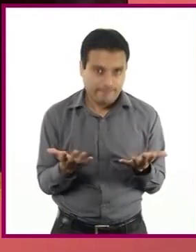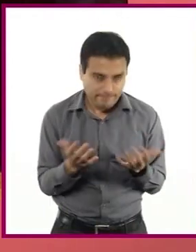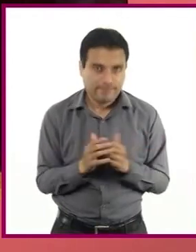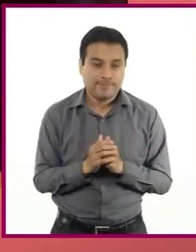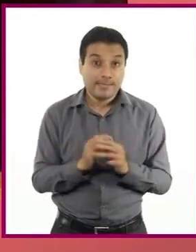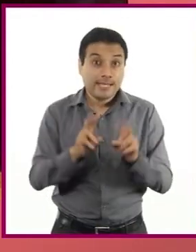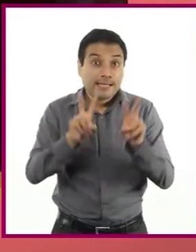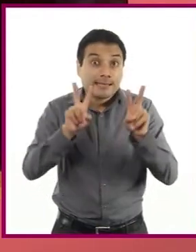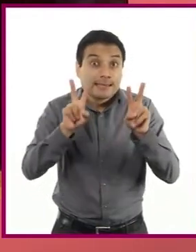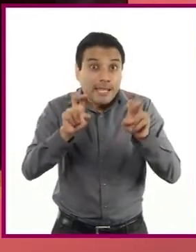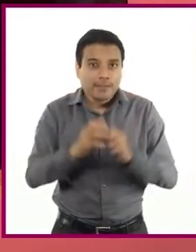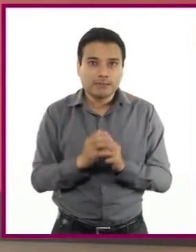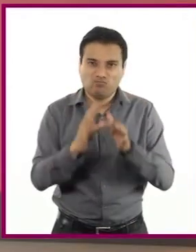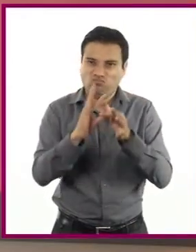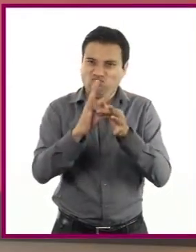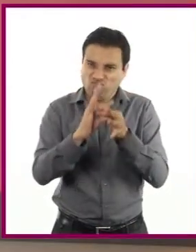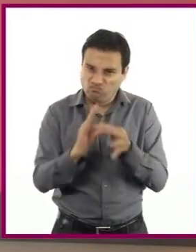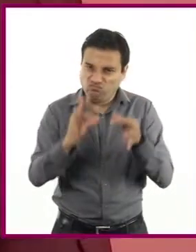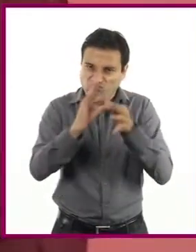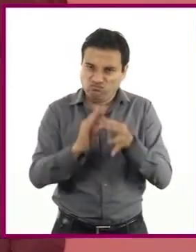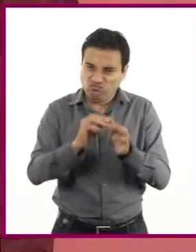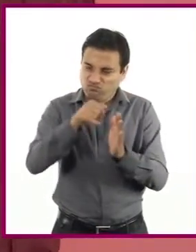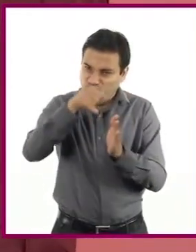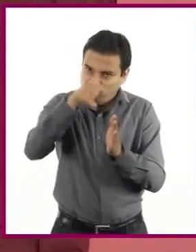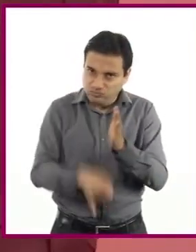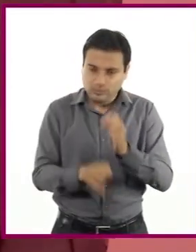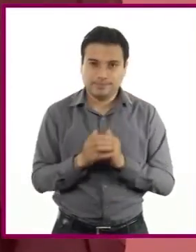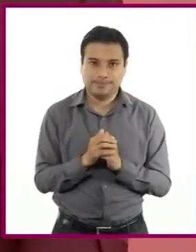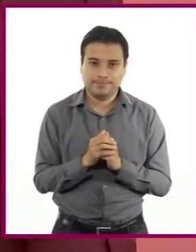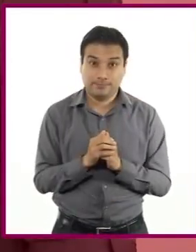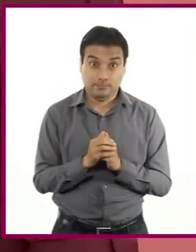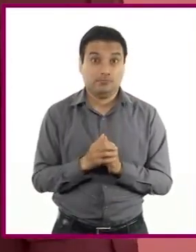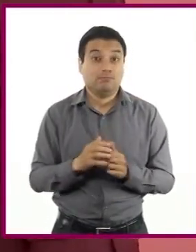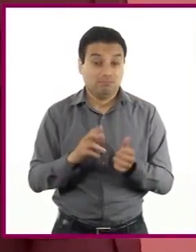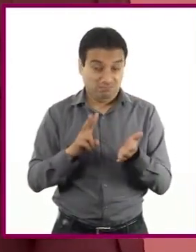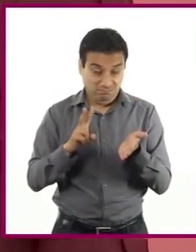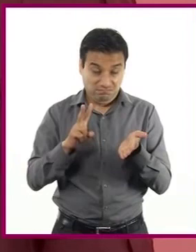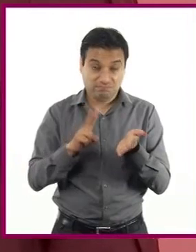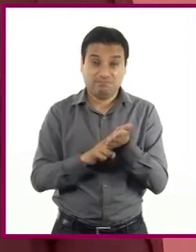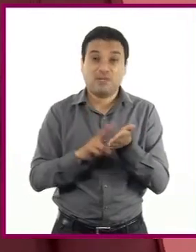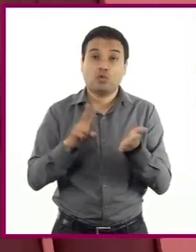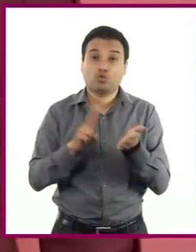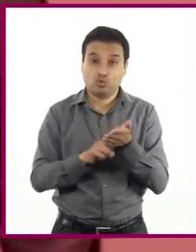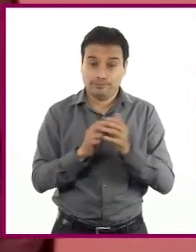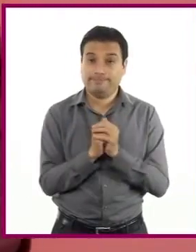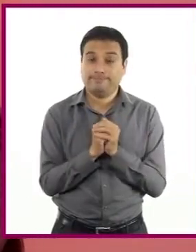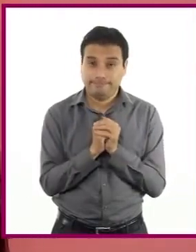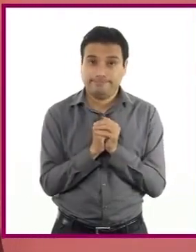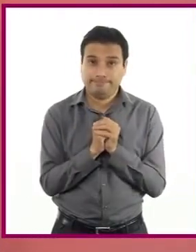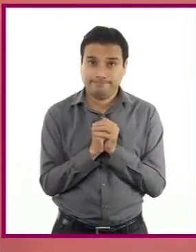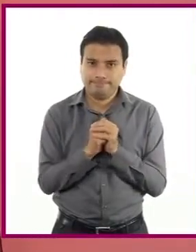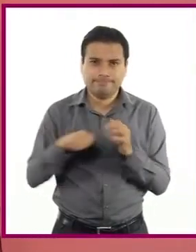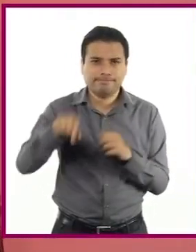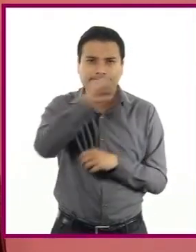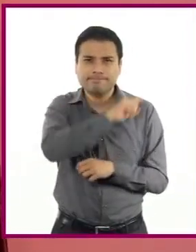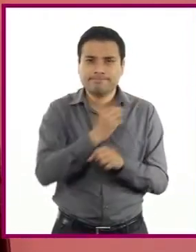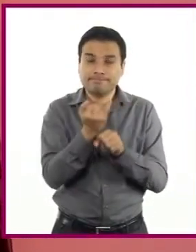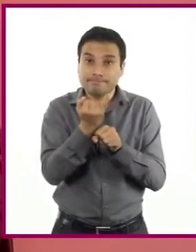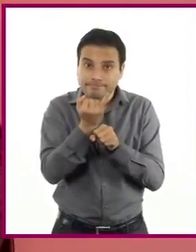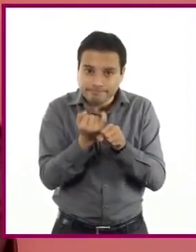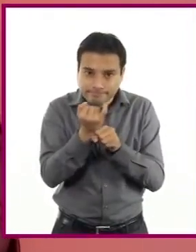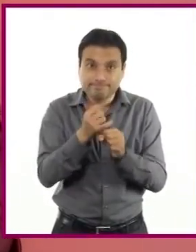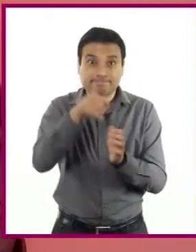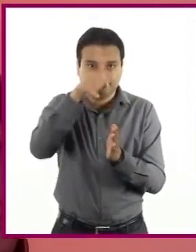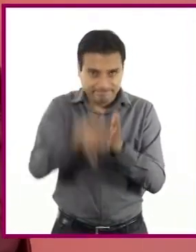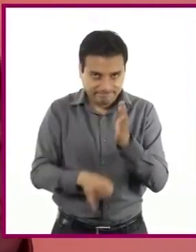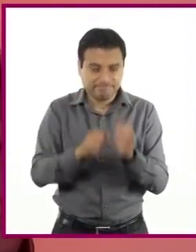los temas se tratan de manera amplia. Son valiosas para llevar a cabo investigaciones profundas,